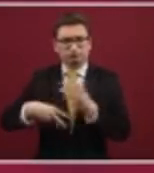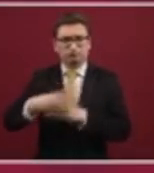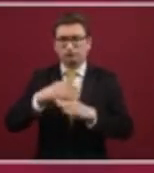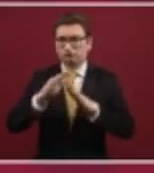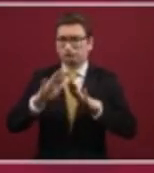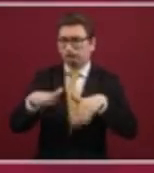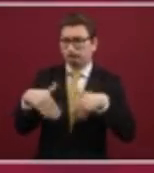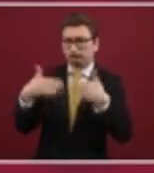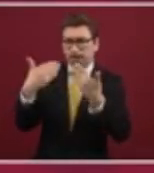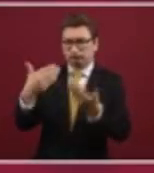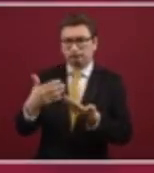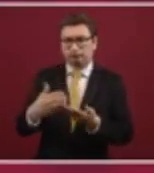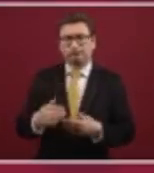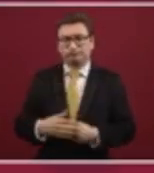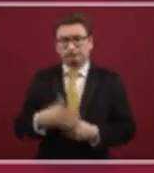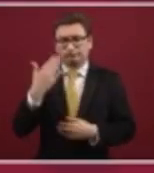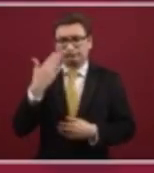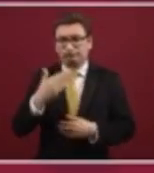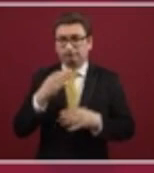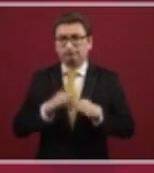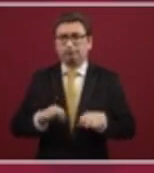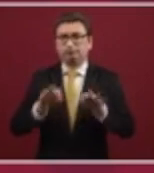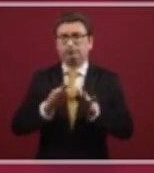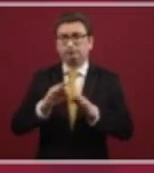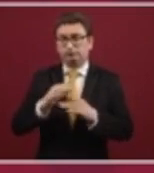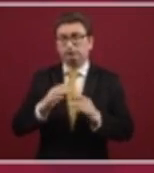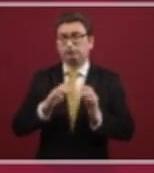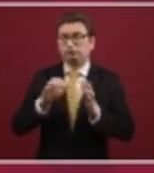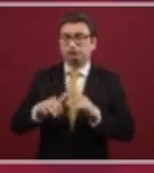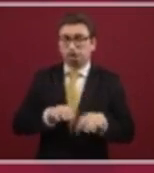exterior, que genera empleos,